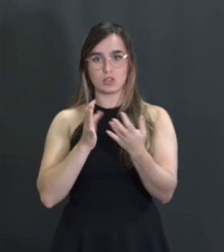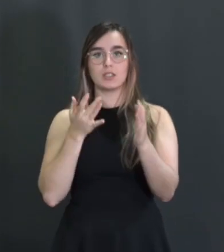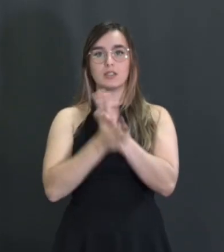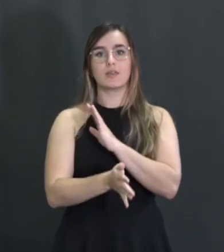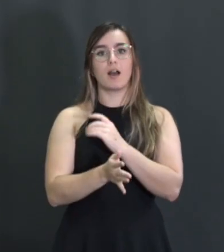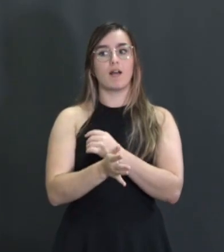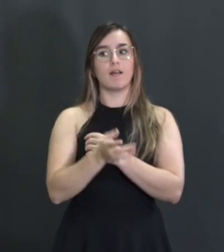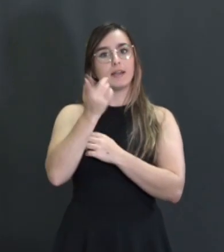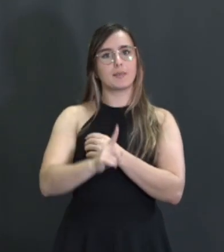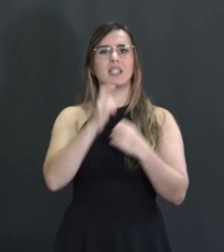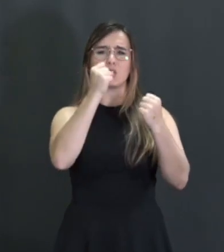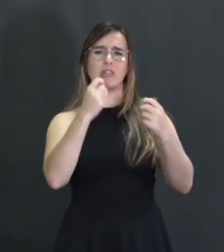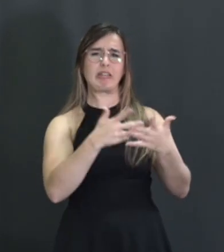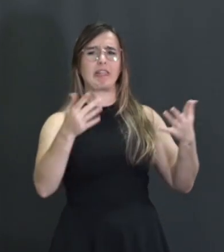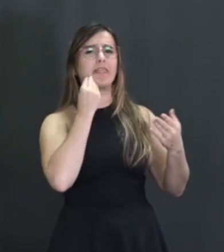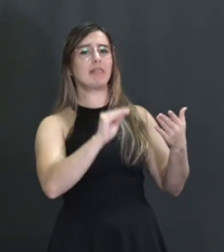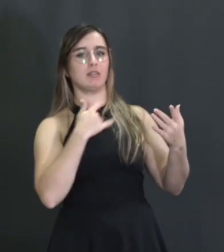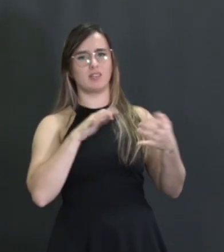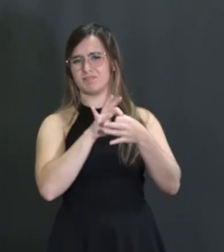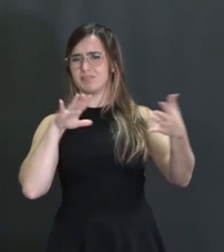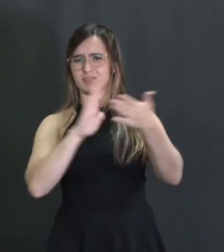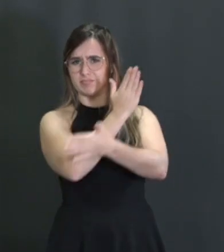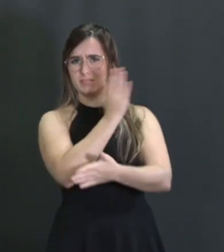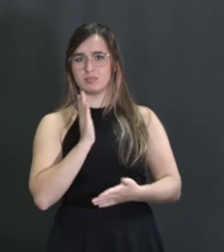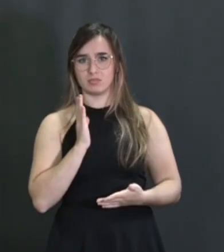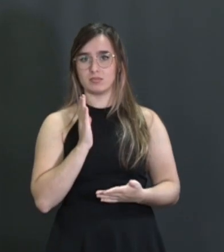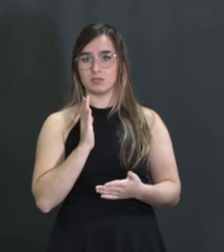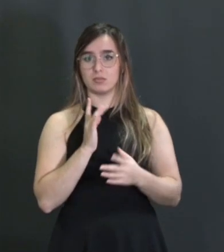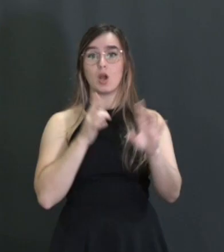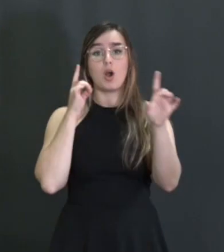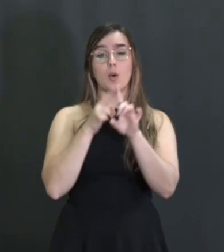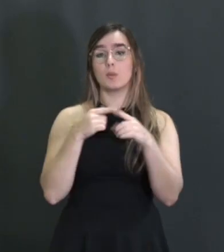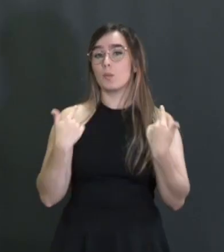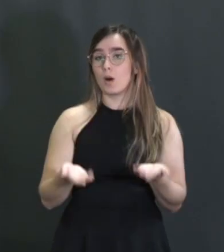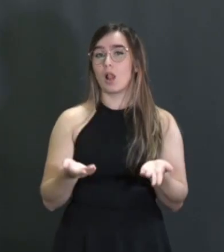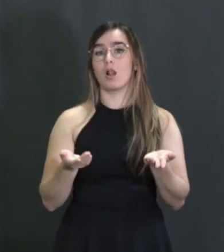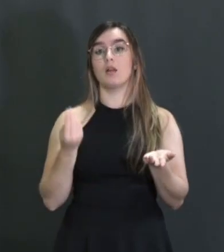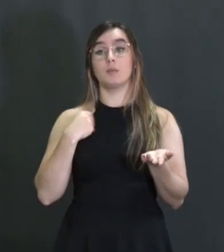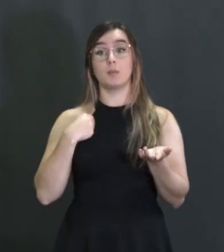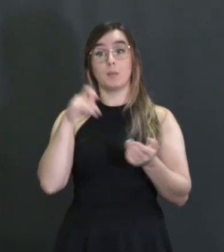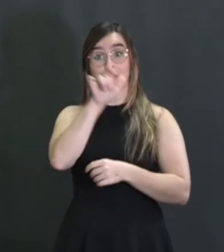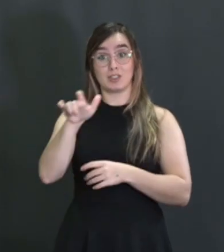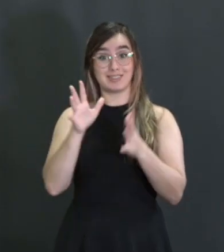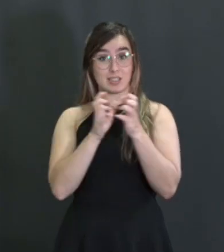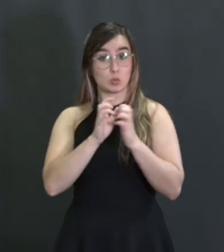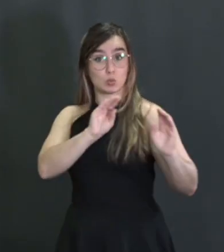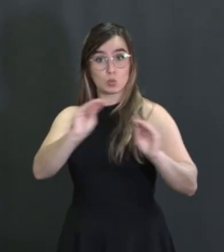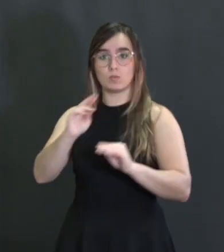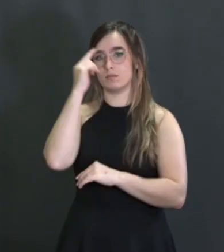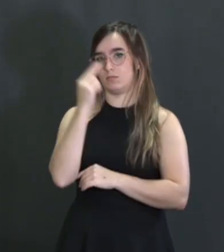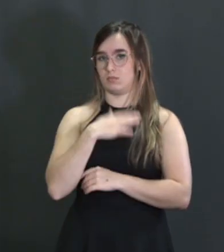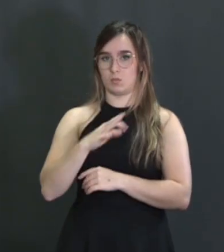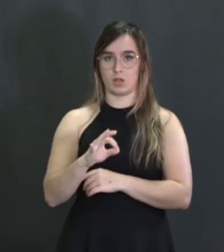una gran institución, ¿no? Donde se respeten pues los deseos de las personas y, por supuesto,